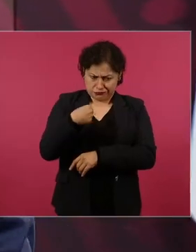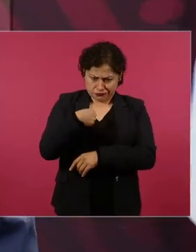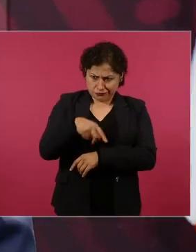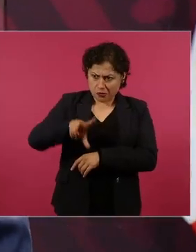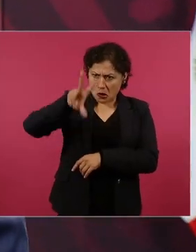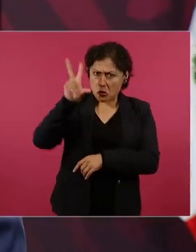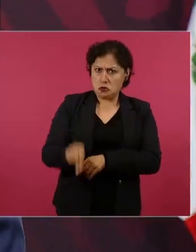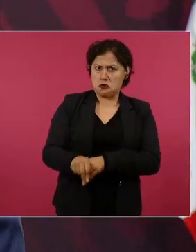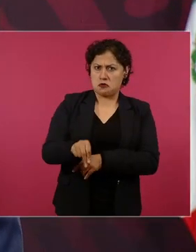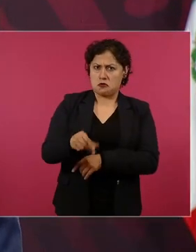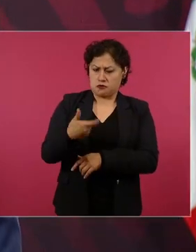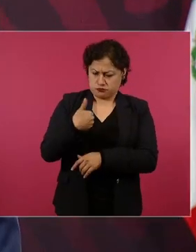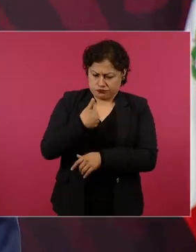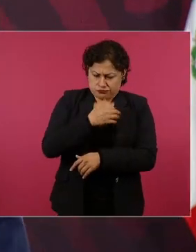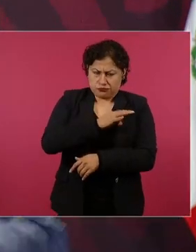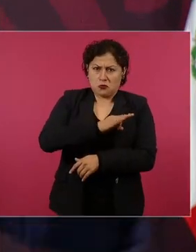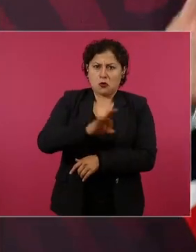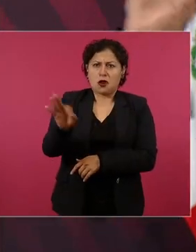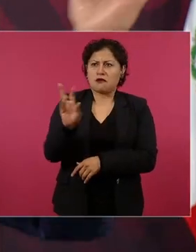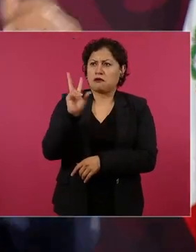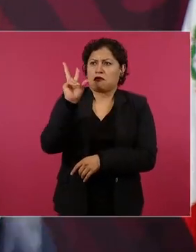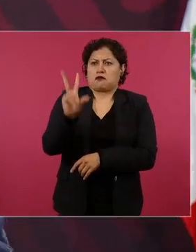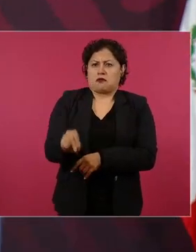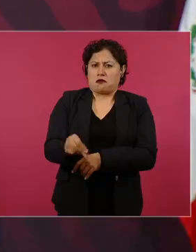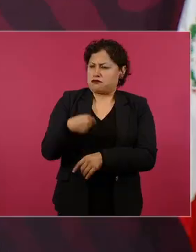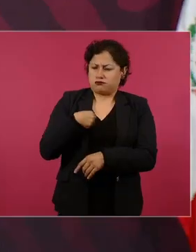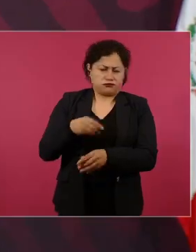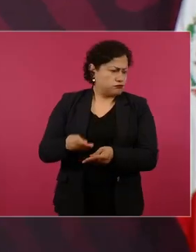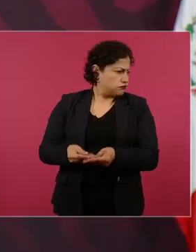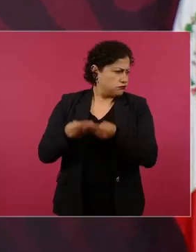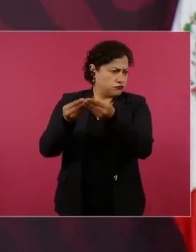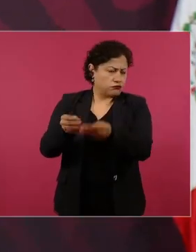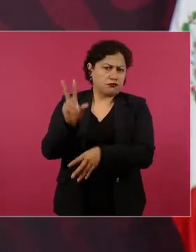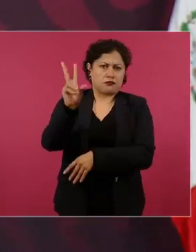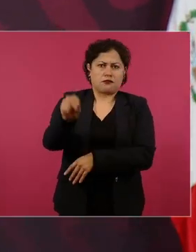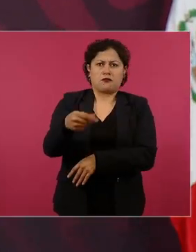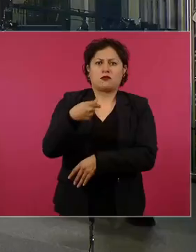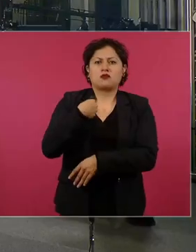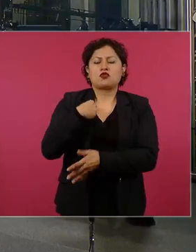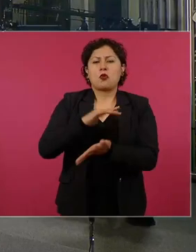No actúen. Me convierto yo en cómplice,